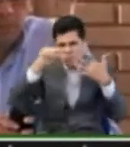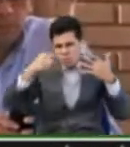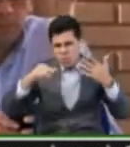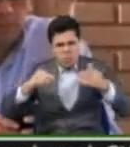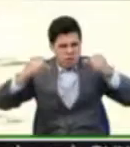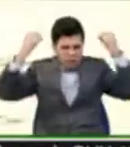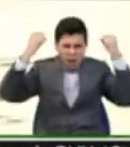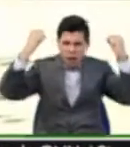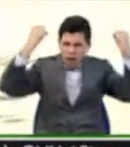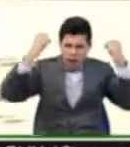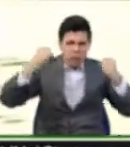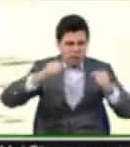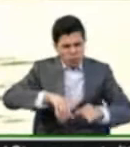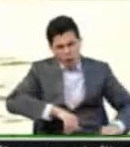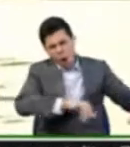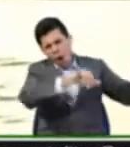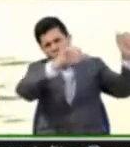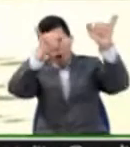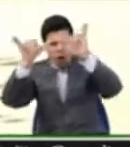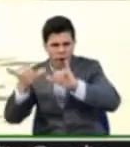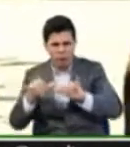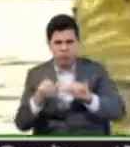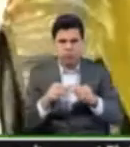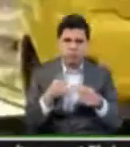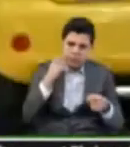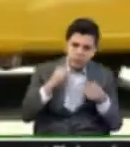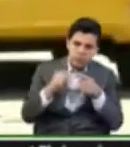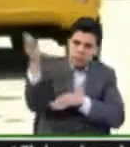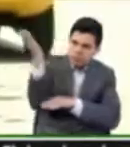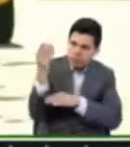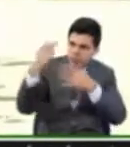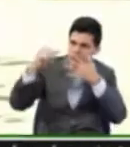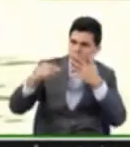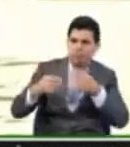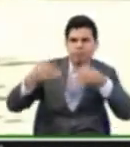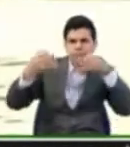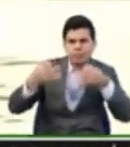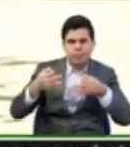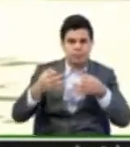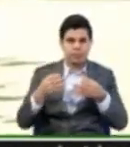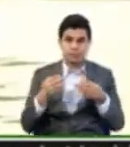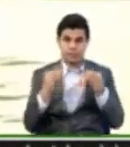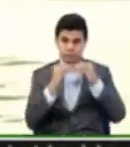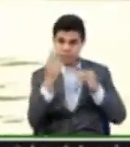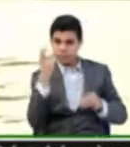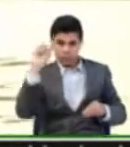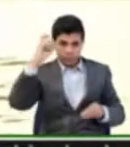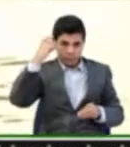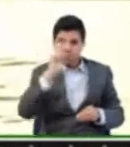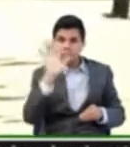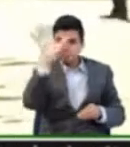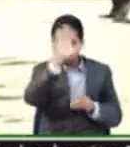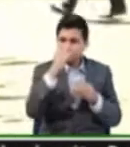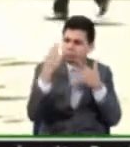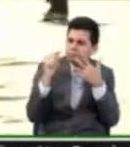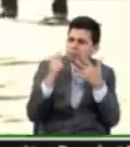de Santander y en el país es que se viene trabajando sobre un pliego de 5 solicitudes directas. Sin embargo, ni siquiera el gobierno nacional ha podido pasar de la primera, que